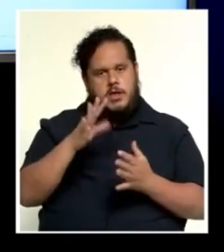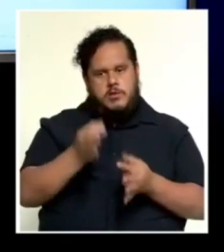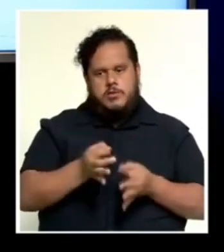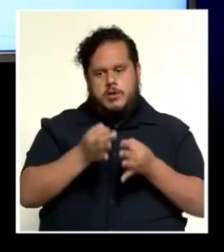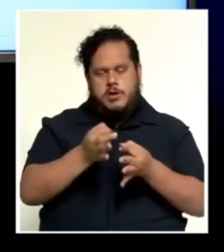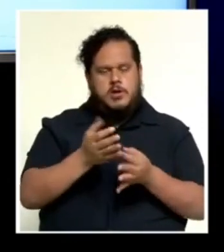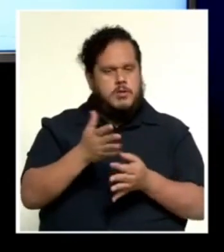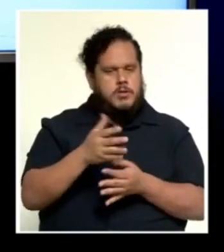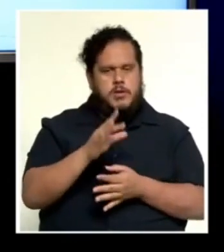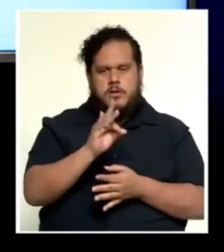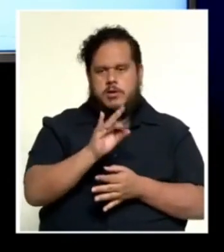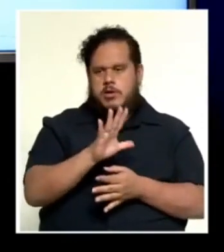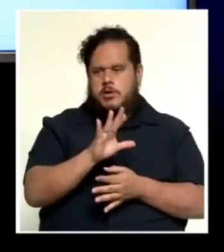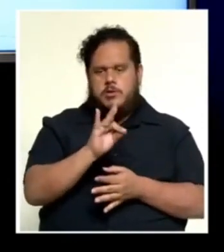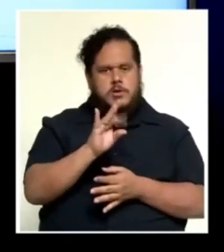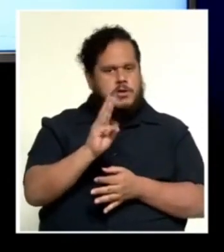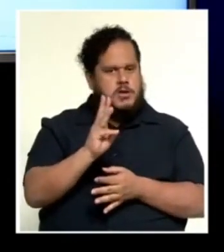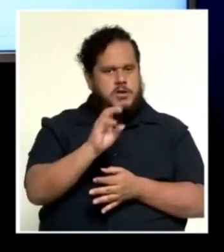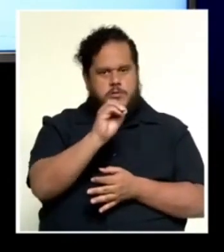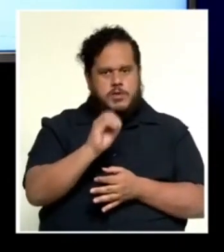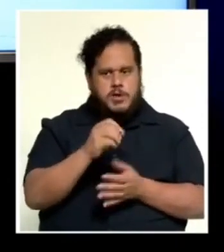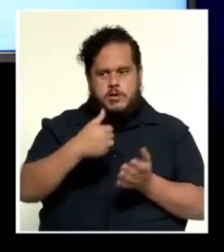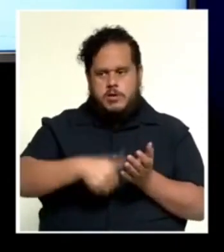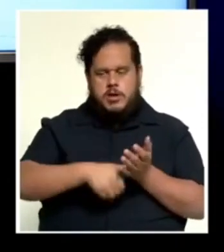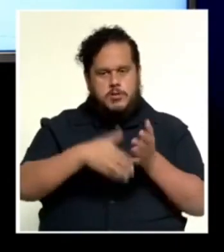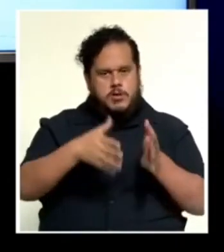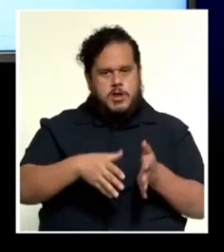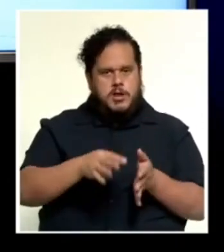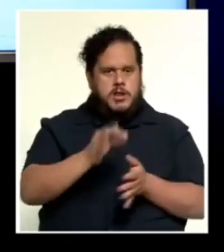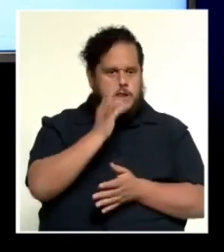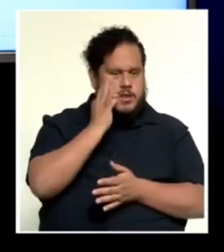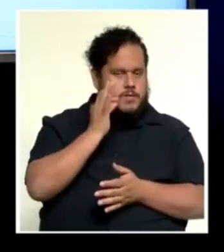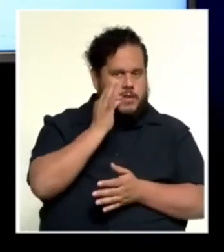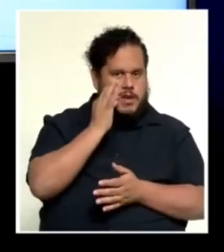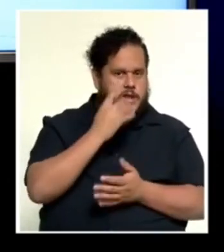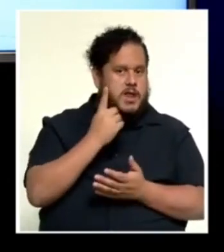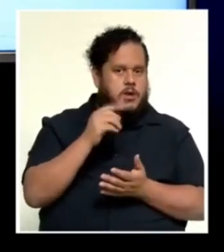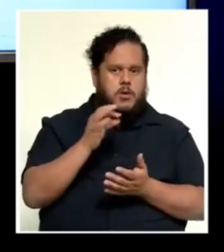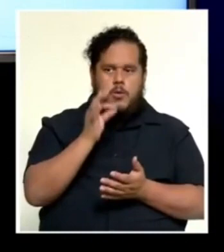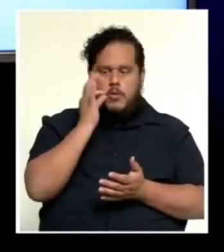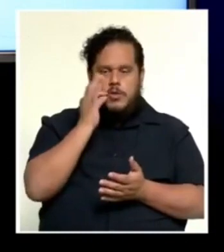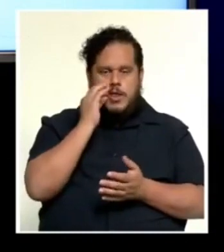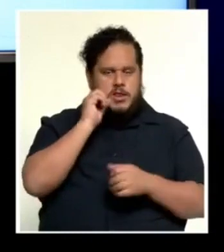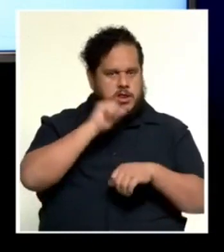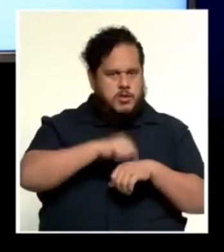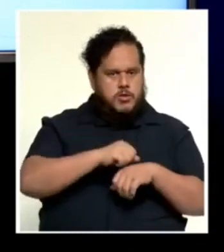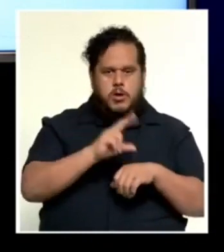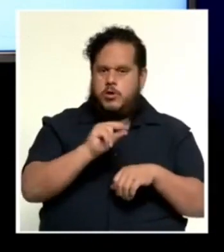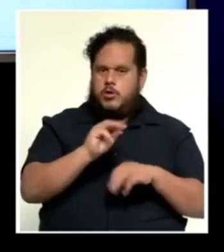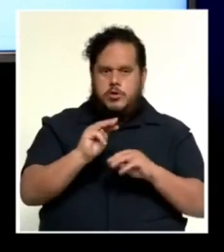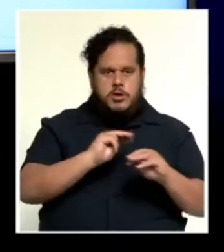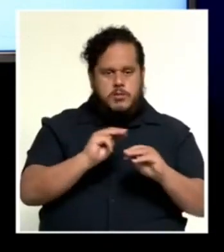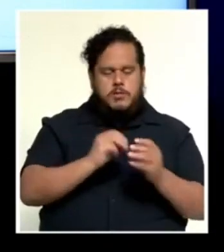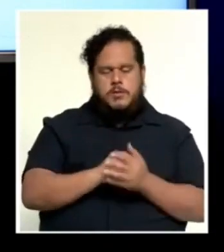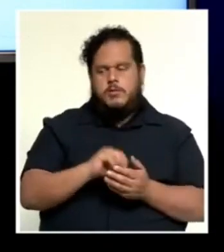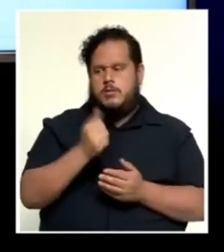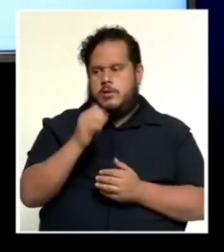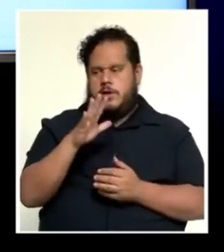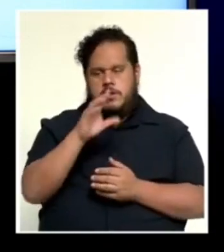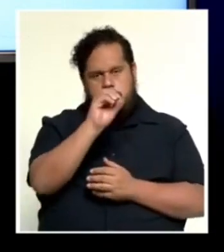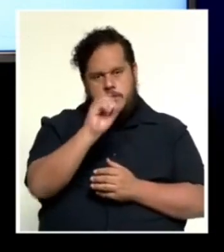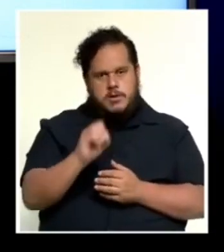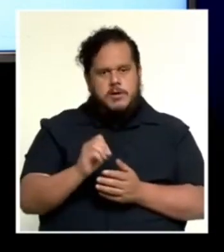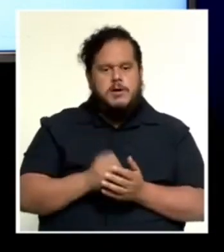el 85-86% del votante de don José María Figueres era un votante duro, no se iba a mover. Un